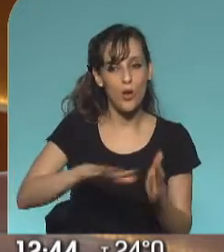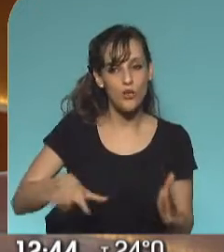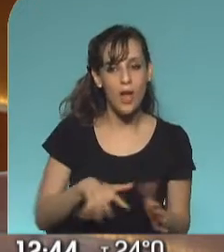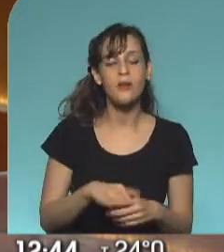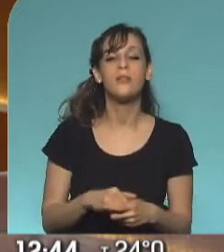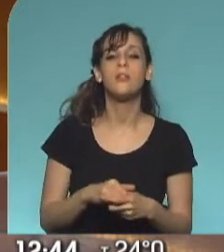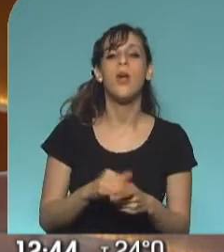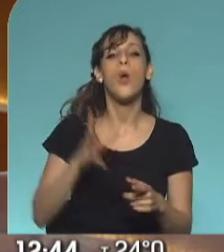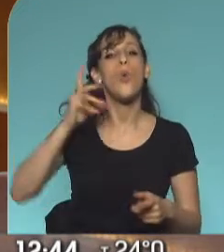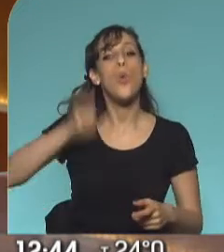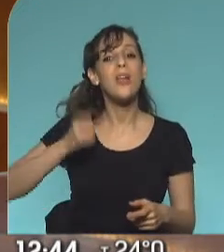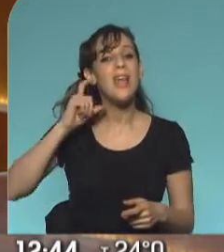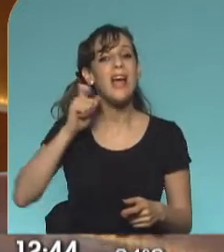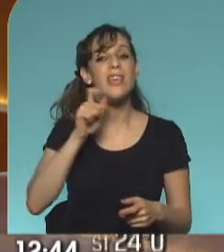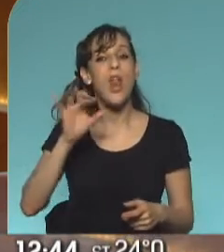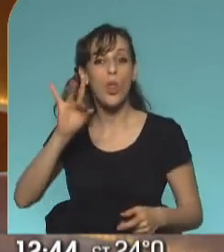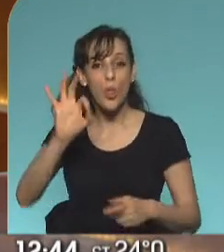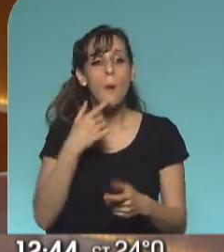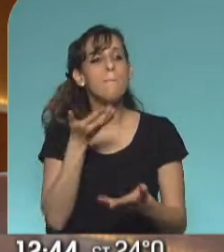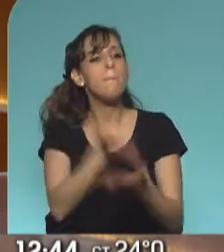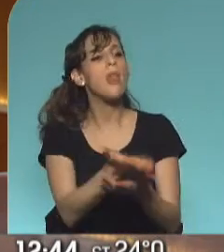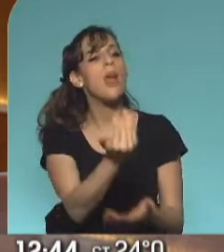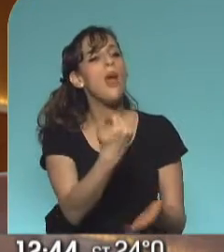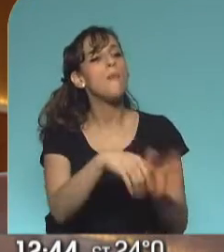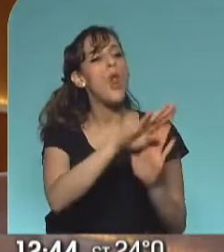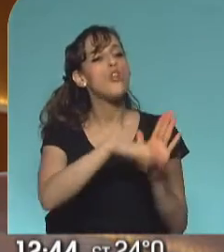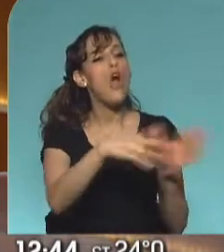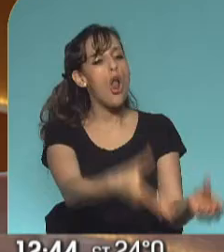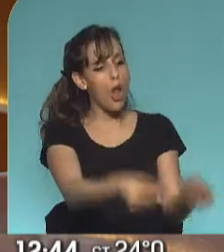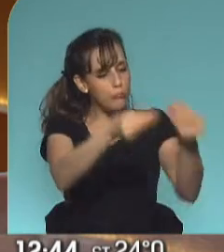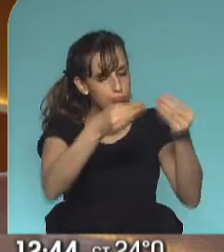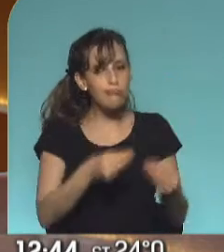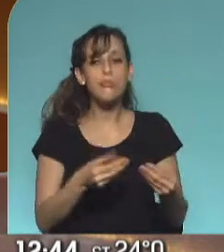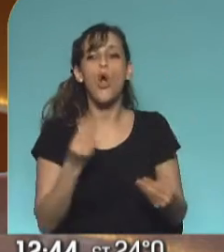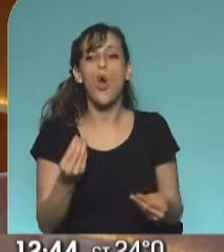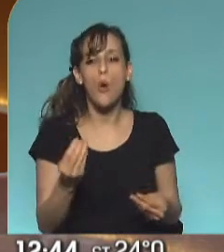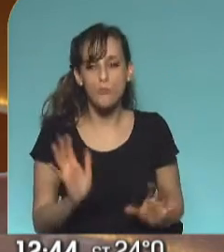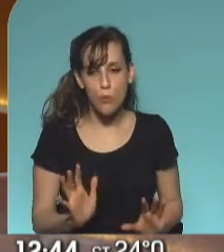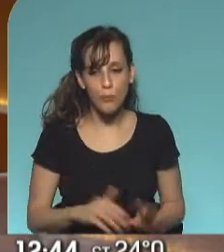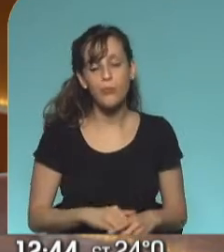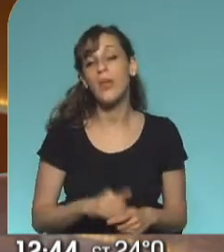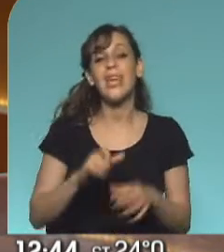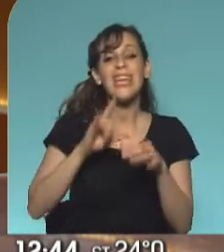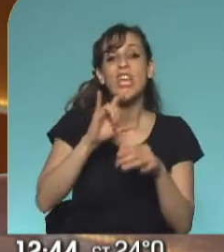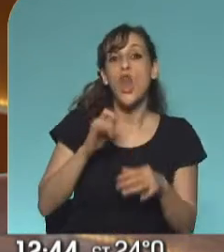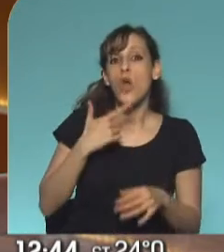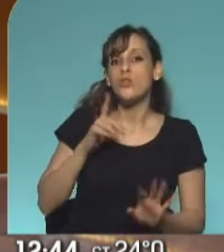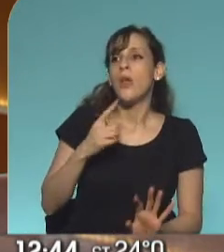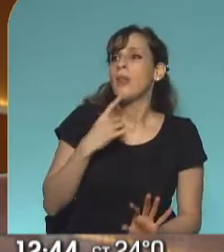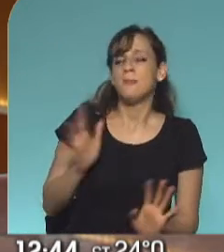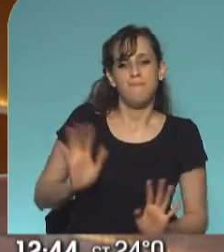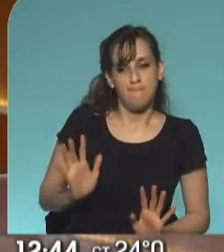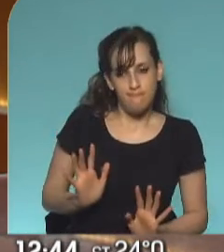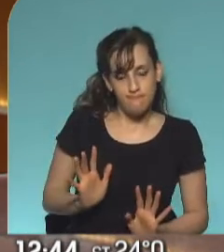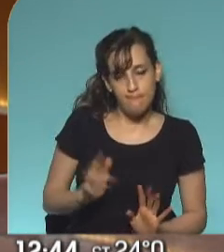del pedido del juez gallardo de que entregue información sobre los protocolos de testeo quirós evitó confrontar con el